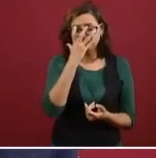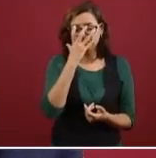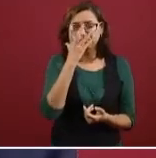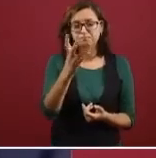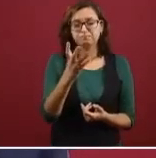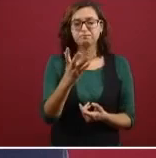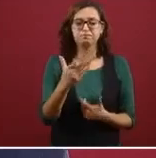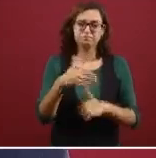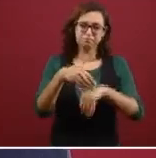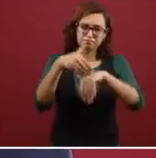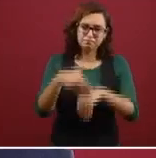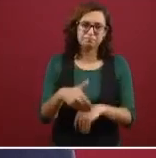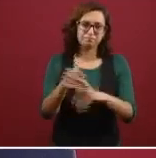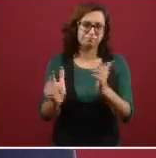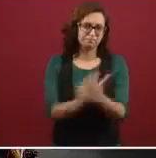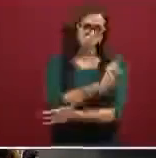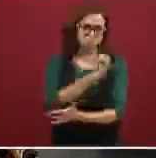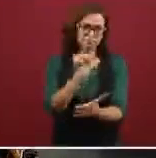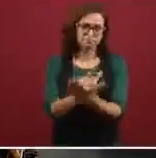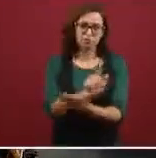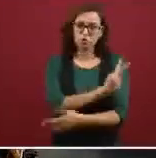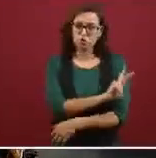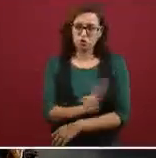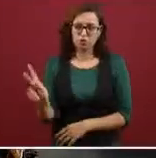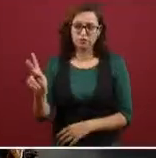un auténtico Estado de Derecho.